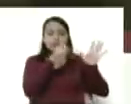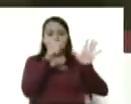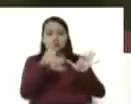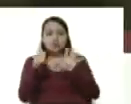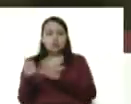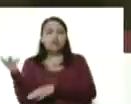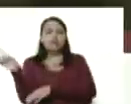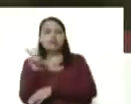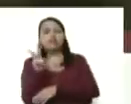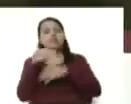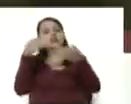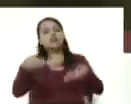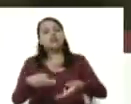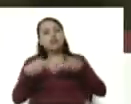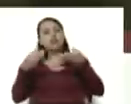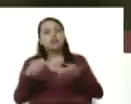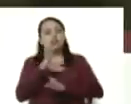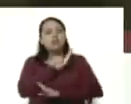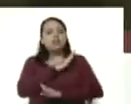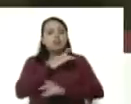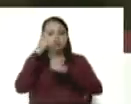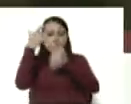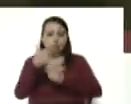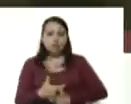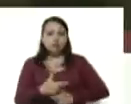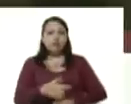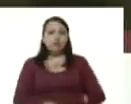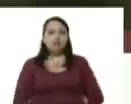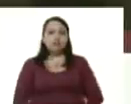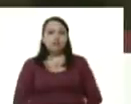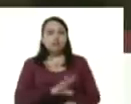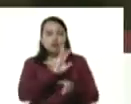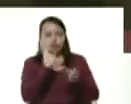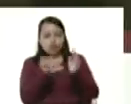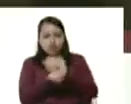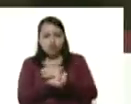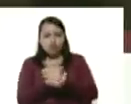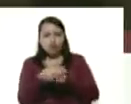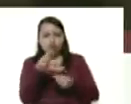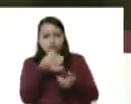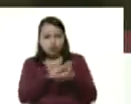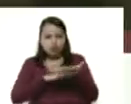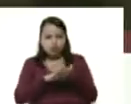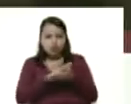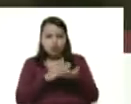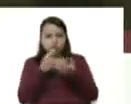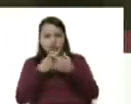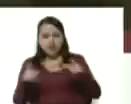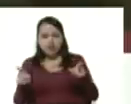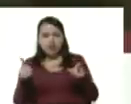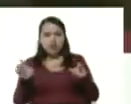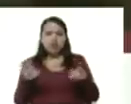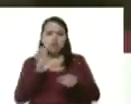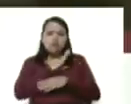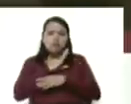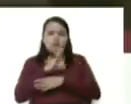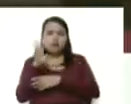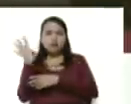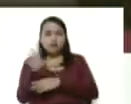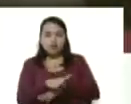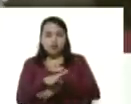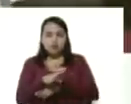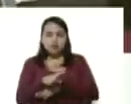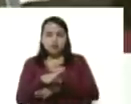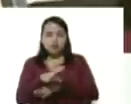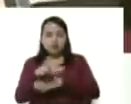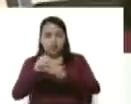que Venezuela siempre ha mantenido la posición de arreglar sus diferencias sobre el territorio esequivo o sobre el derecho que tenemos